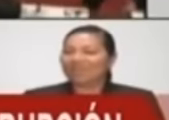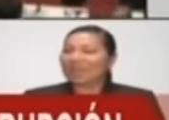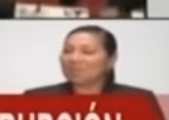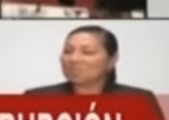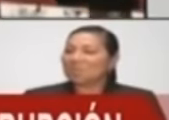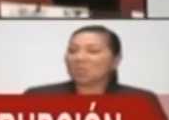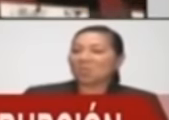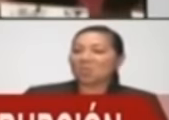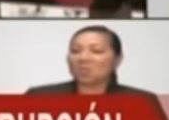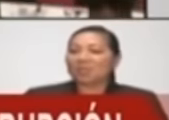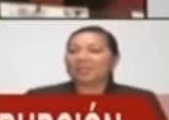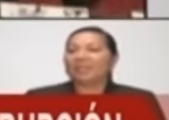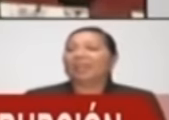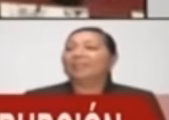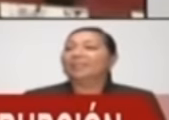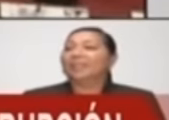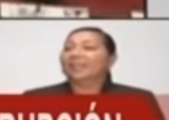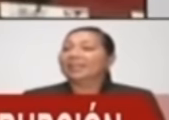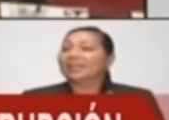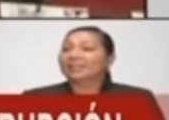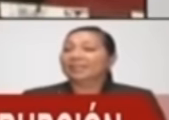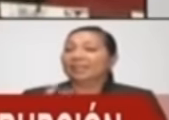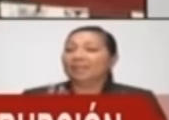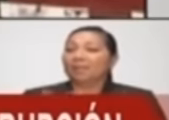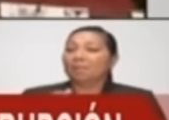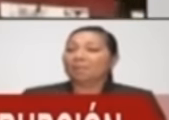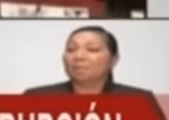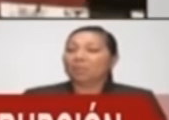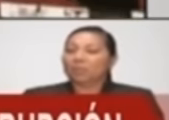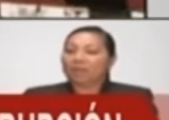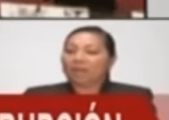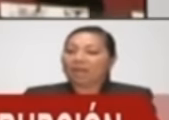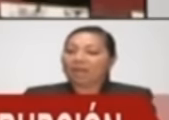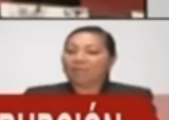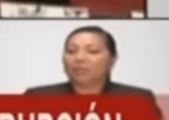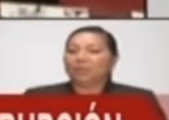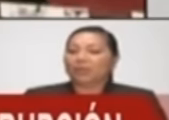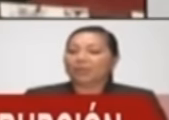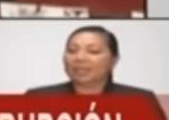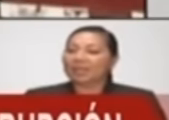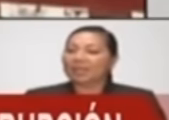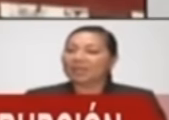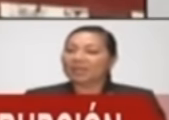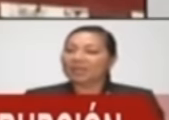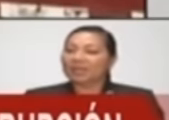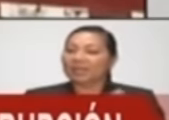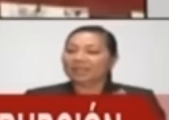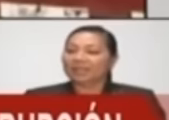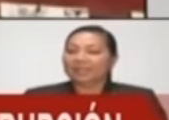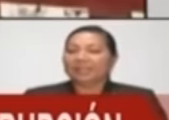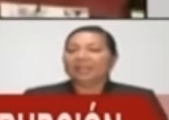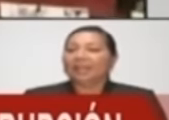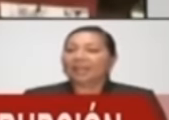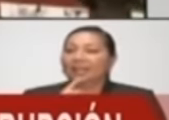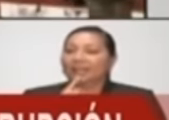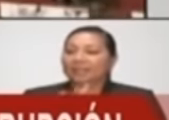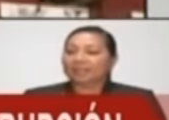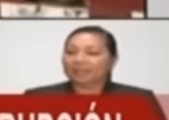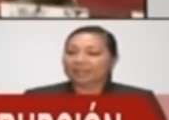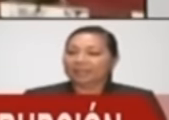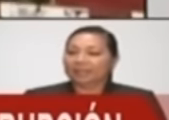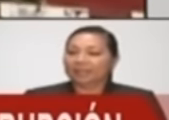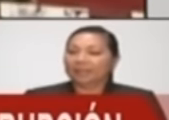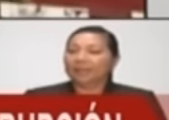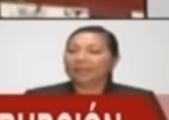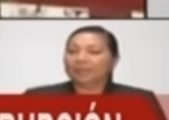plantea eximir de prescripción solo para delitos graves contra el patrimonio del